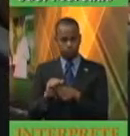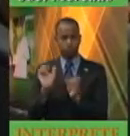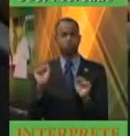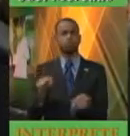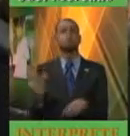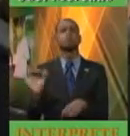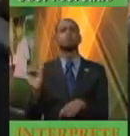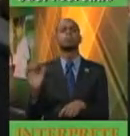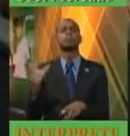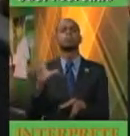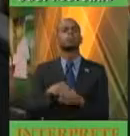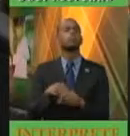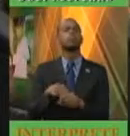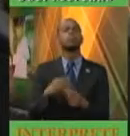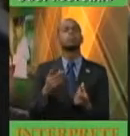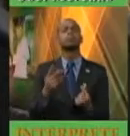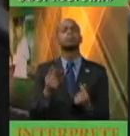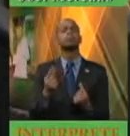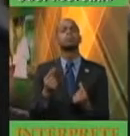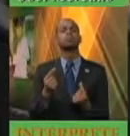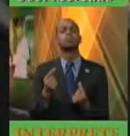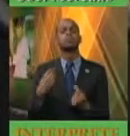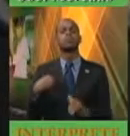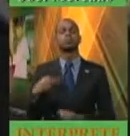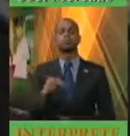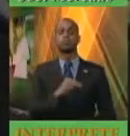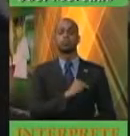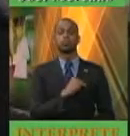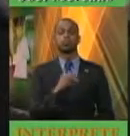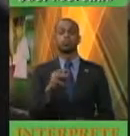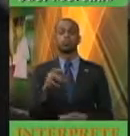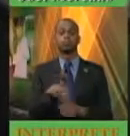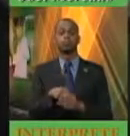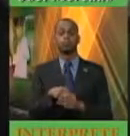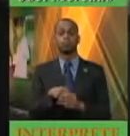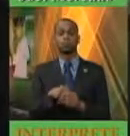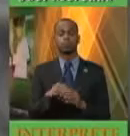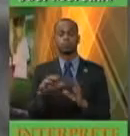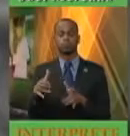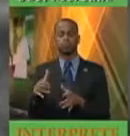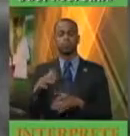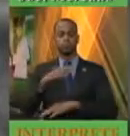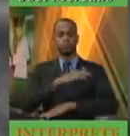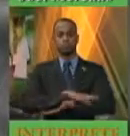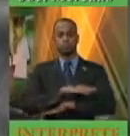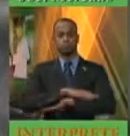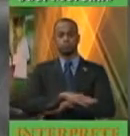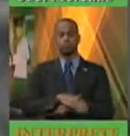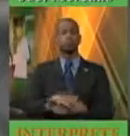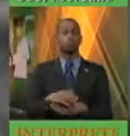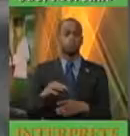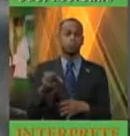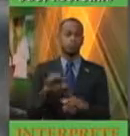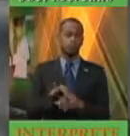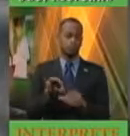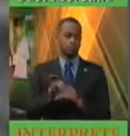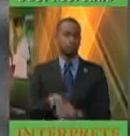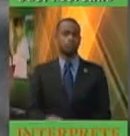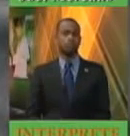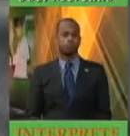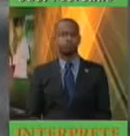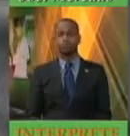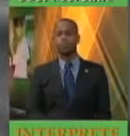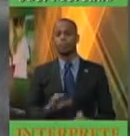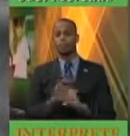pudieran también ejercer como miembro del staff de las mesas electorales. Por ejemplo, en